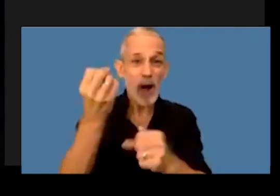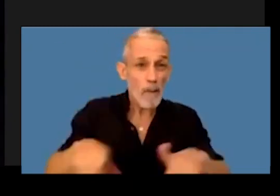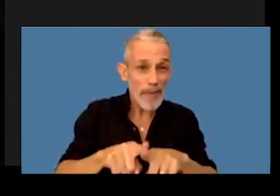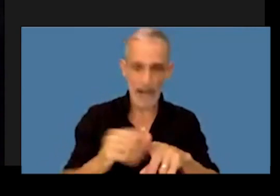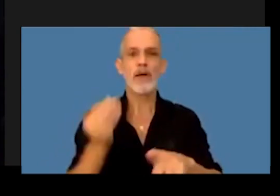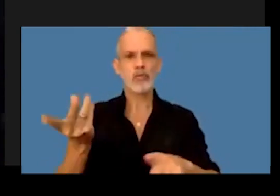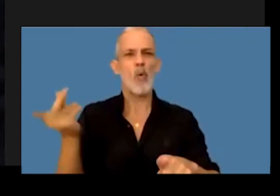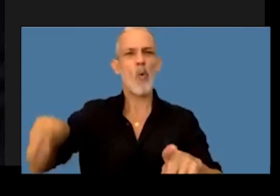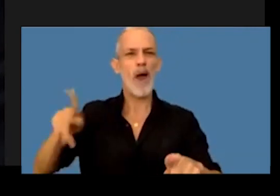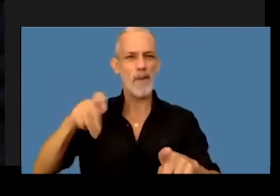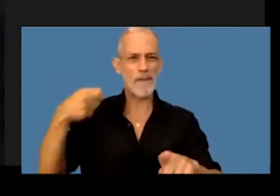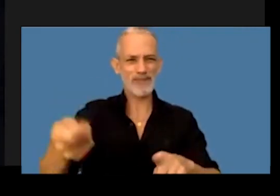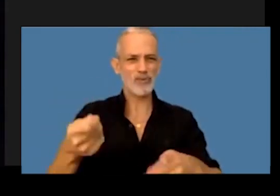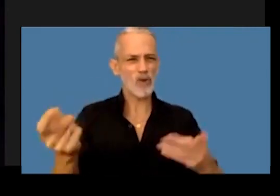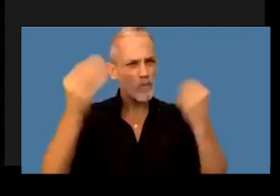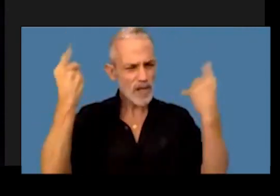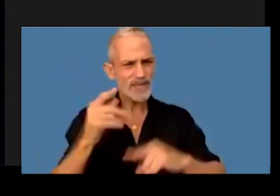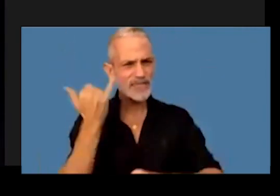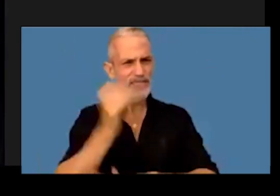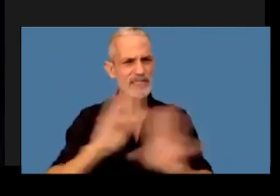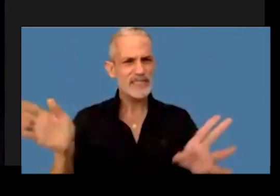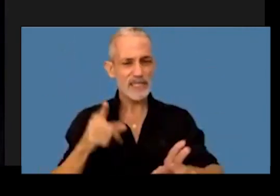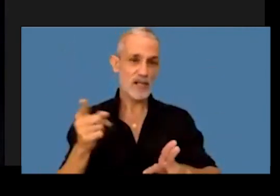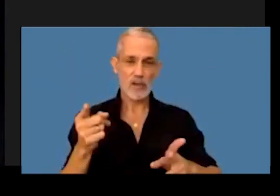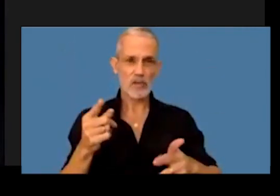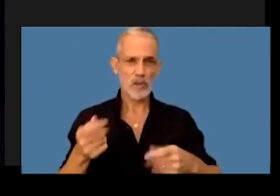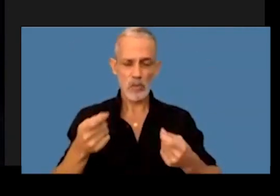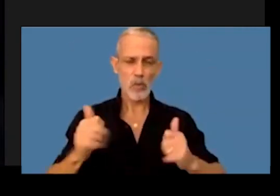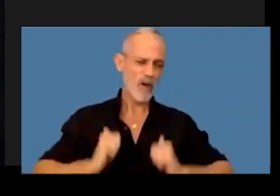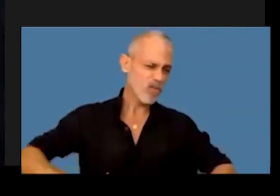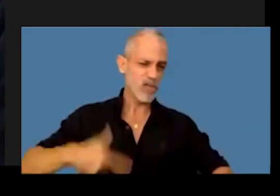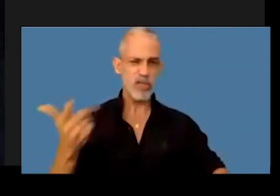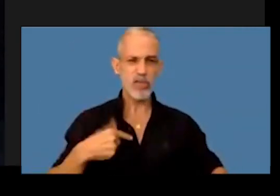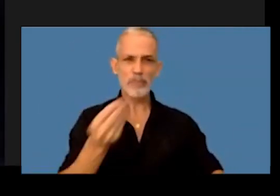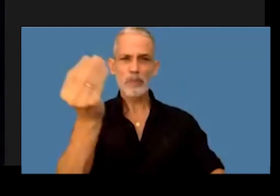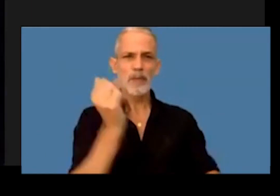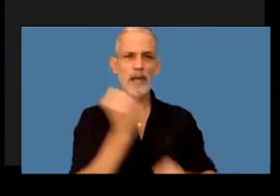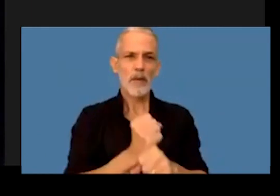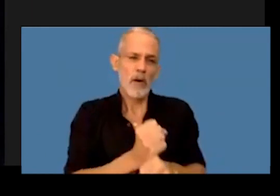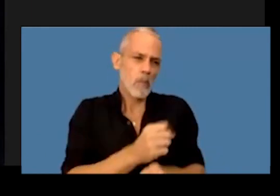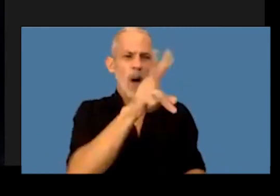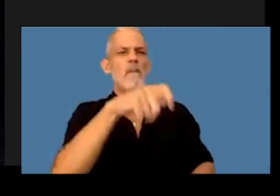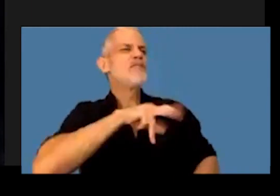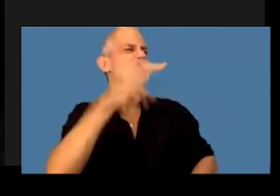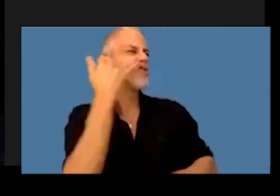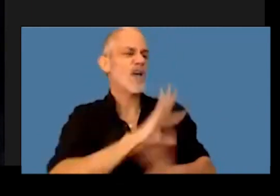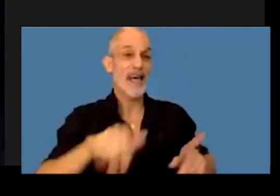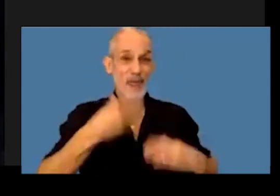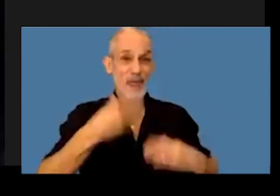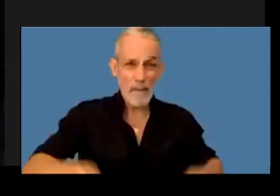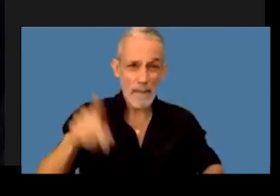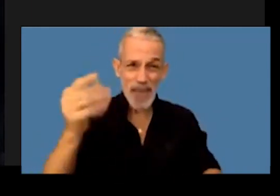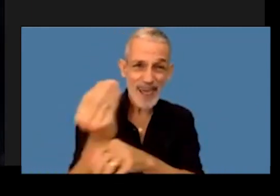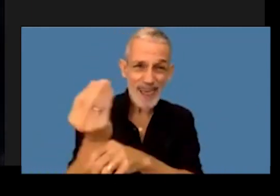muchas veces sucedía que era un desincentivo muy grande a conseguir trabajo si al perder esa fuente